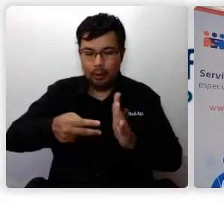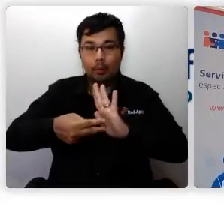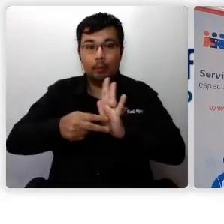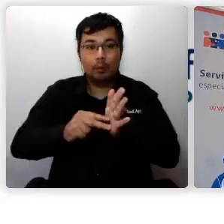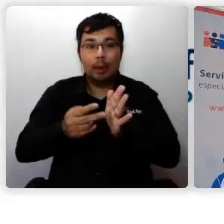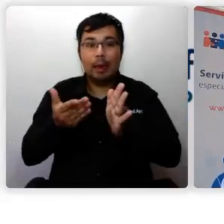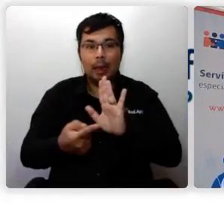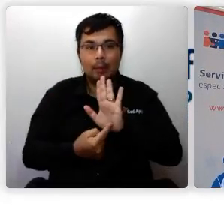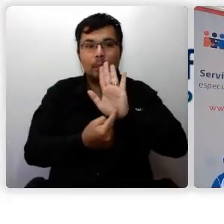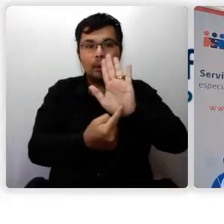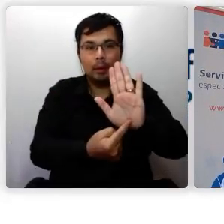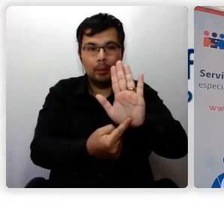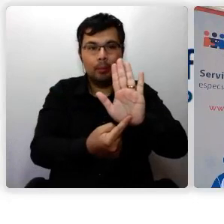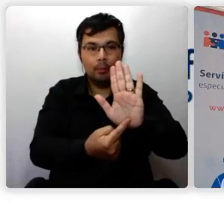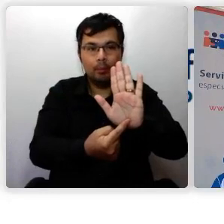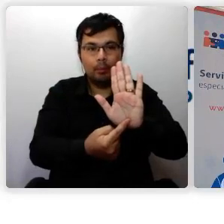interno.